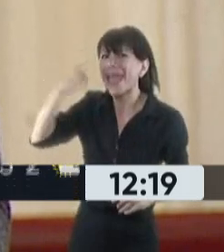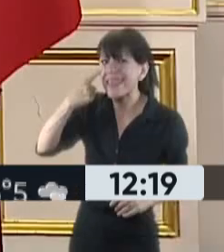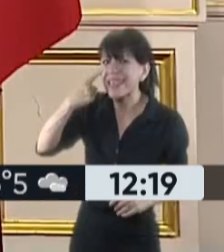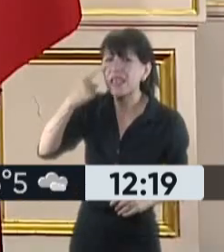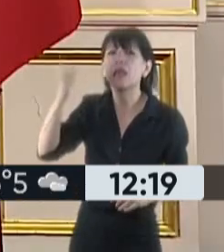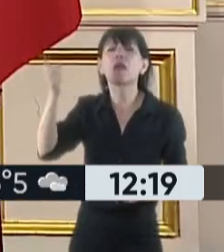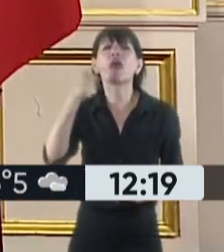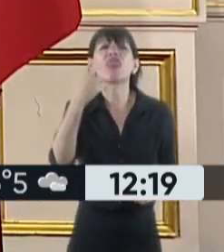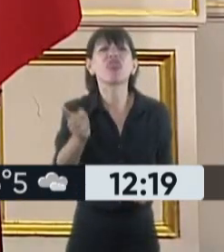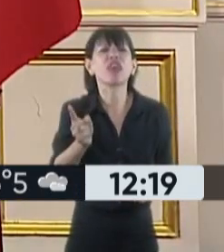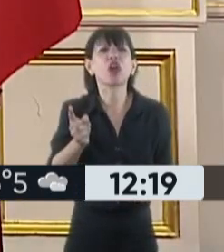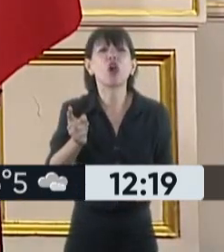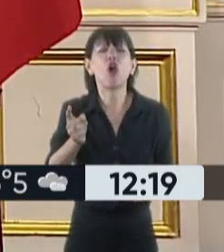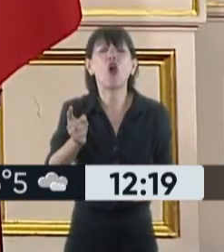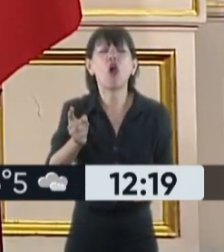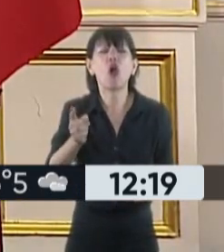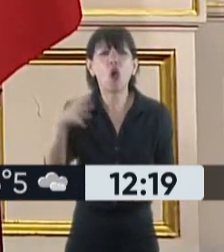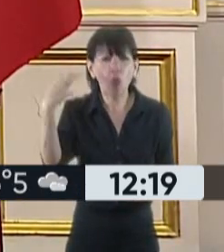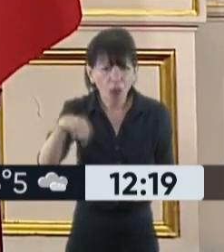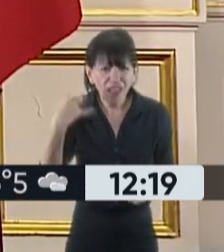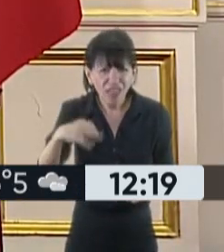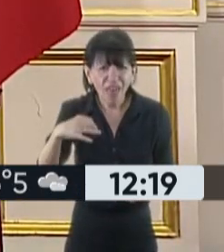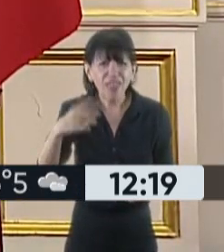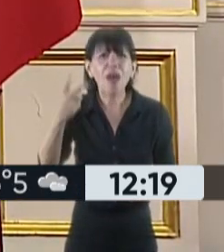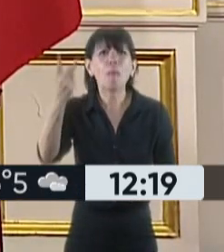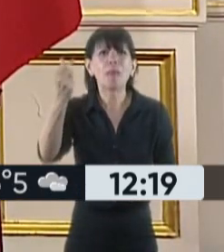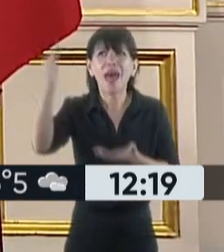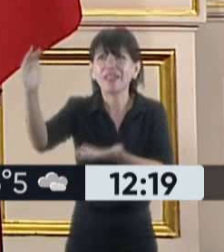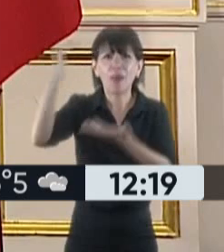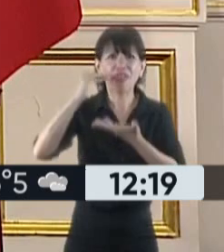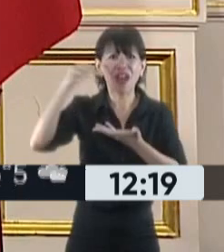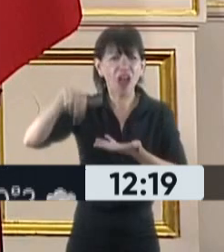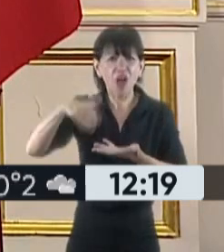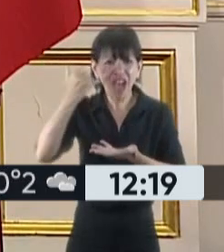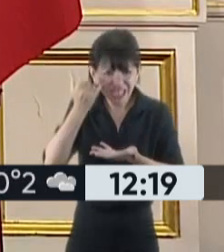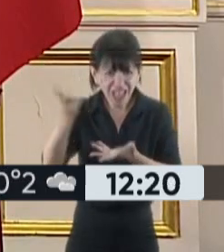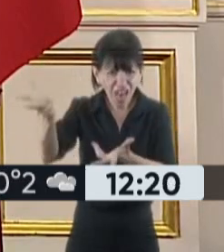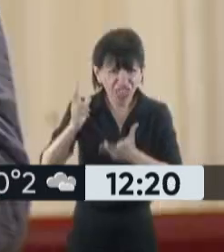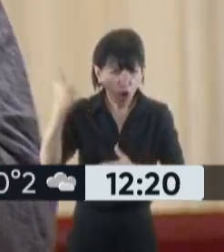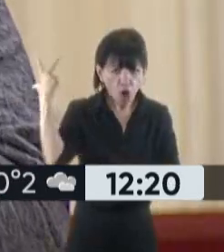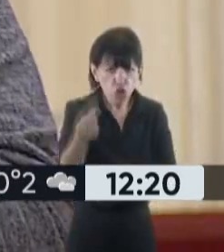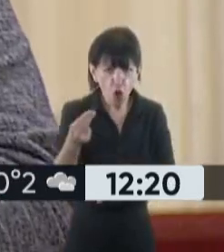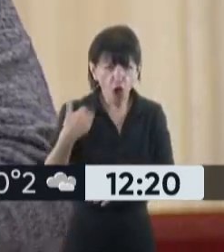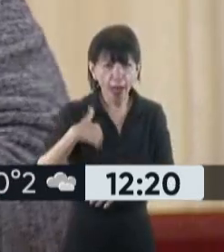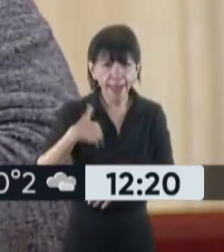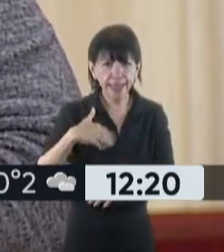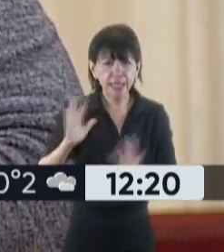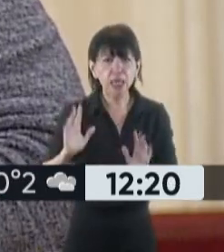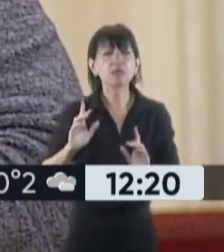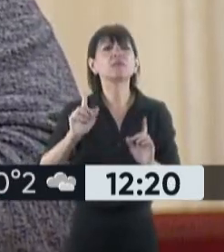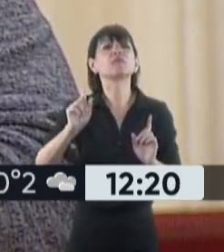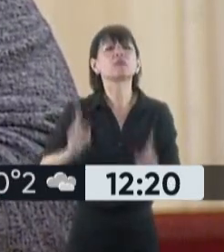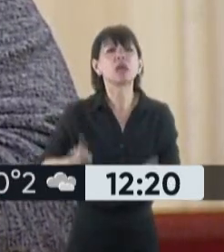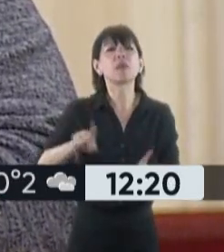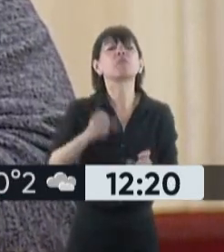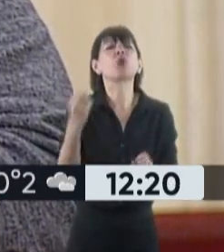los fondos que se pidieron que son del segundo semestre para que los adelanten a esta parte del año, y por qué está ratificado Miguel Ángel Pech